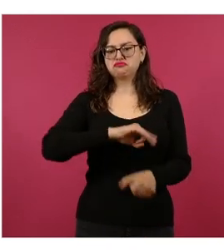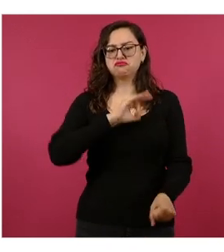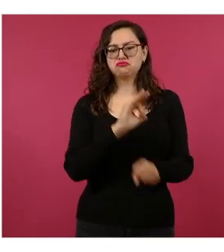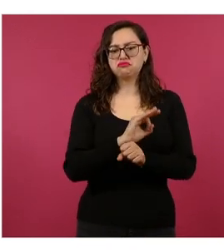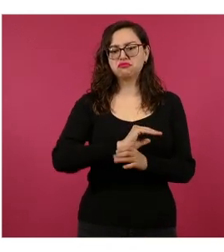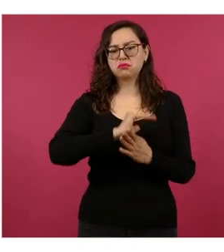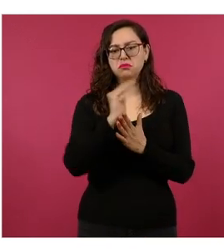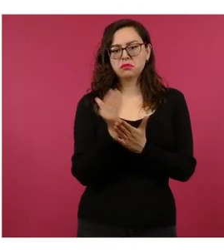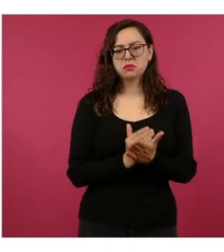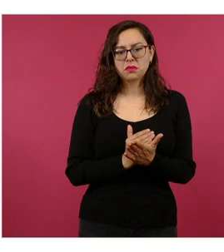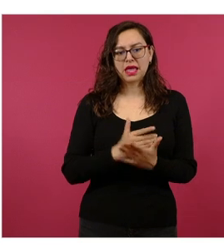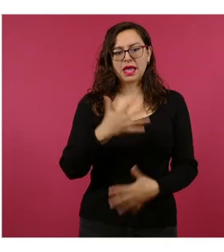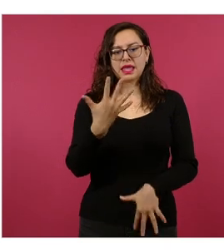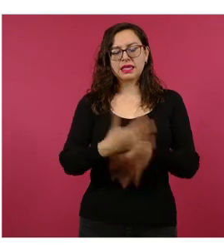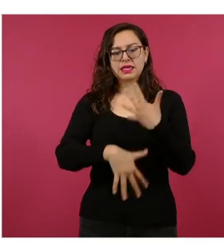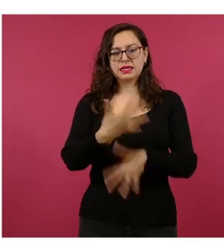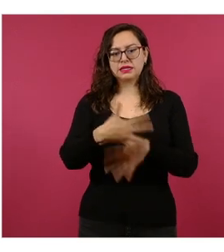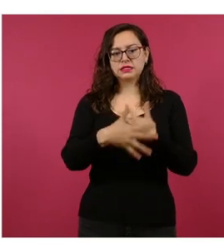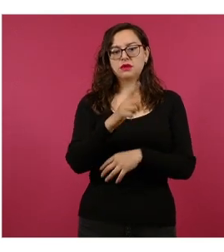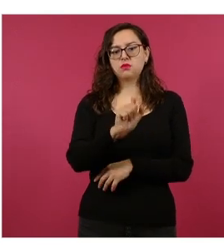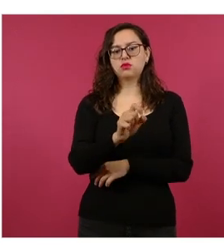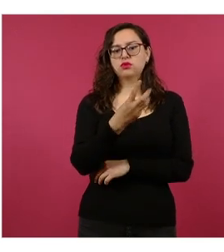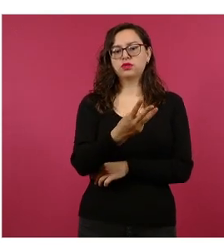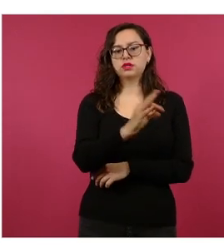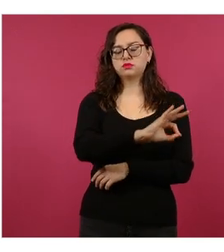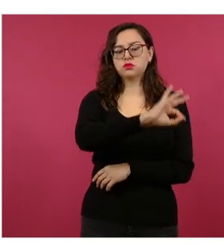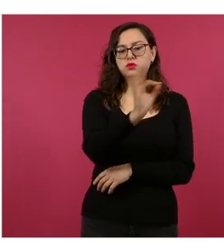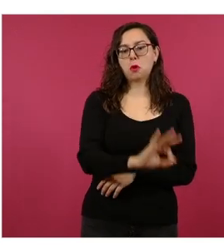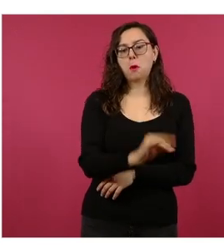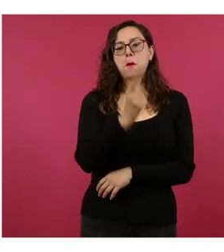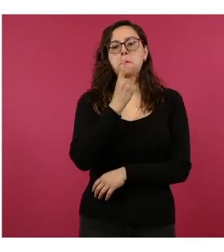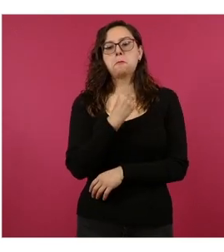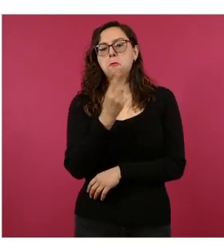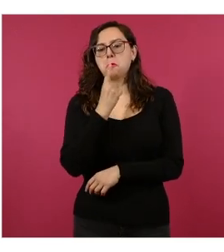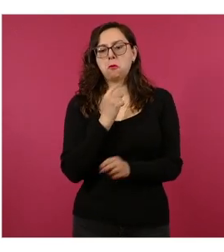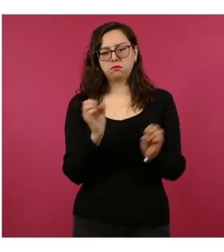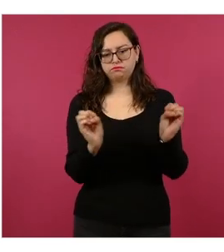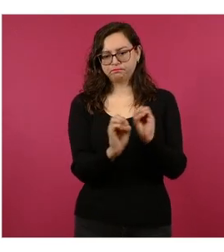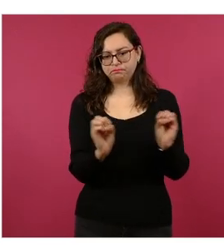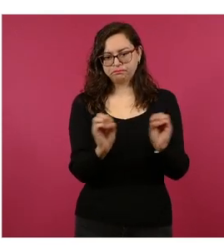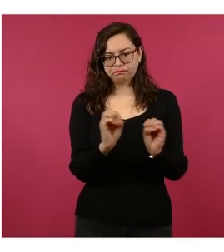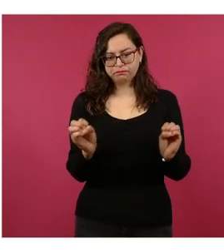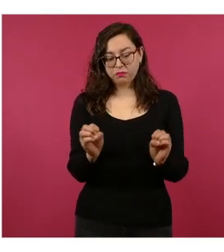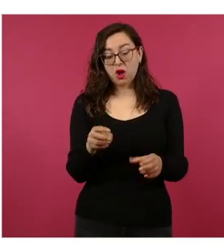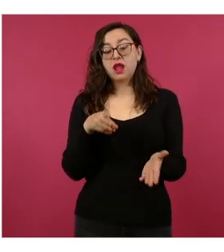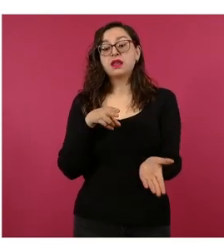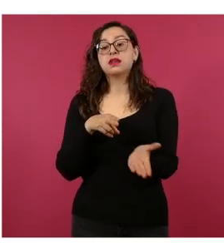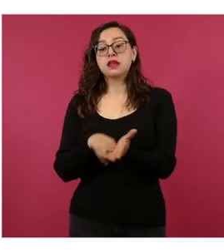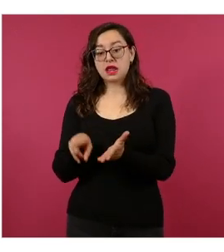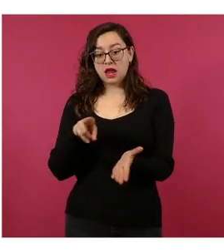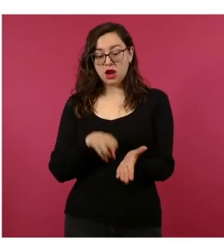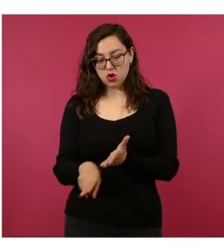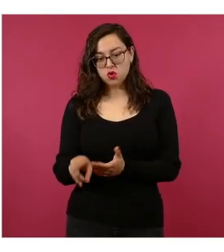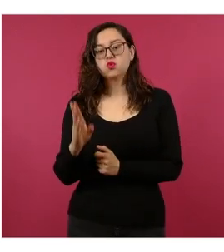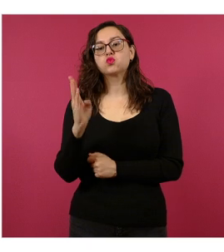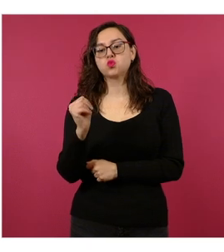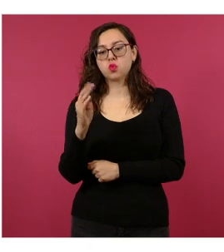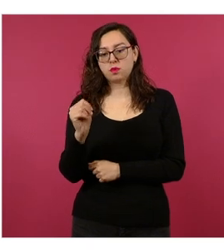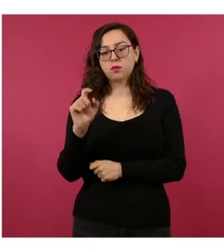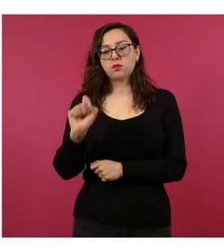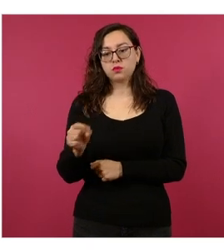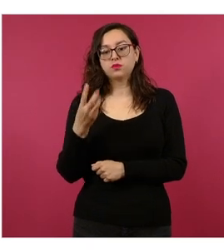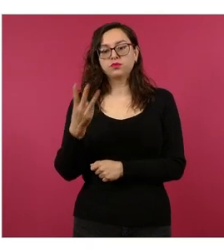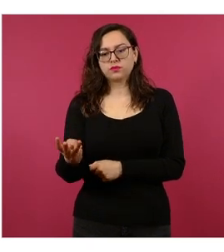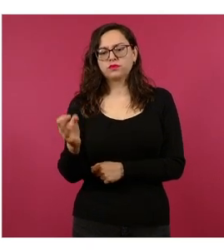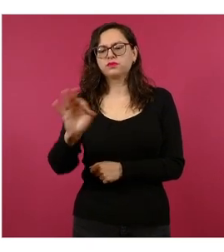15.3%, no tenemos incentivo para la premium y para el diésel tenemos 9.3%. Esto como consecuencia, como lo